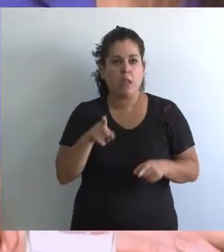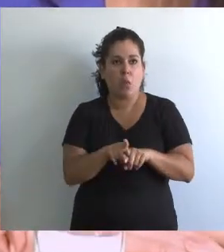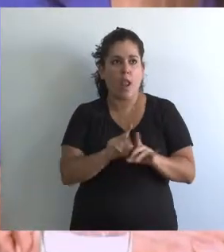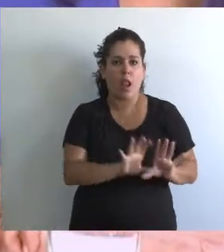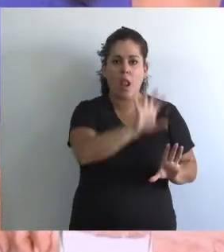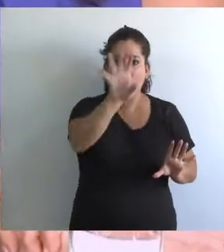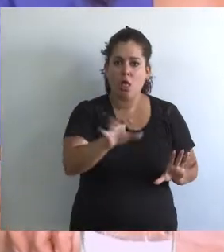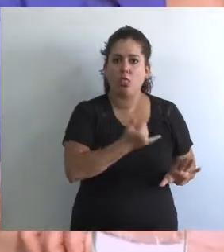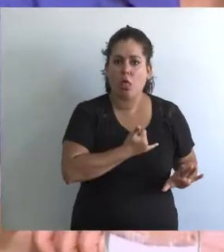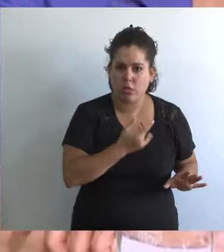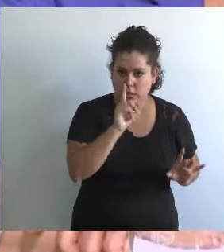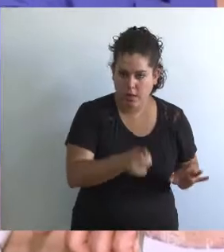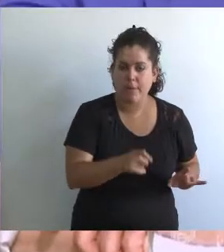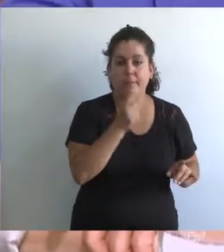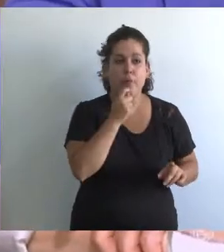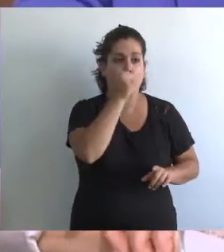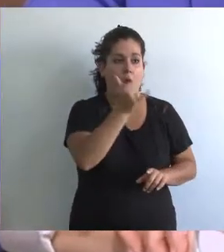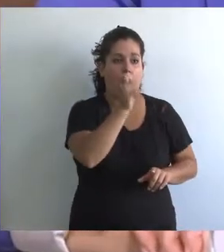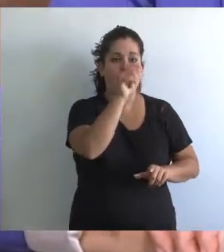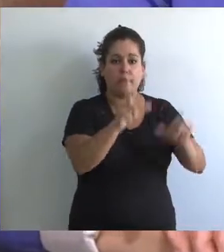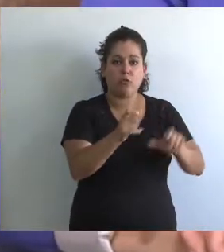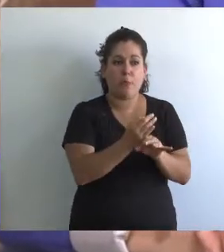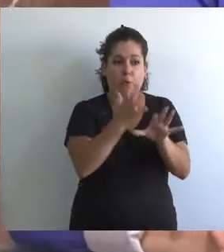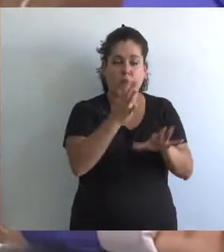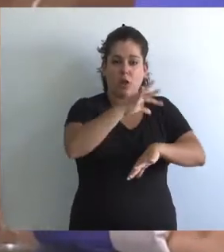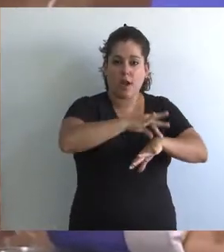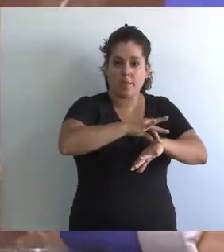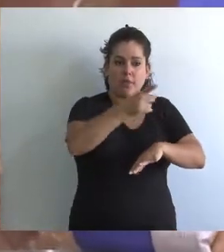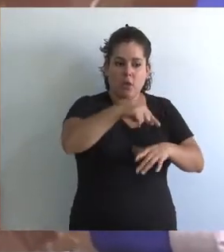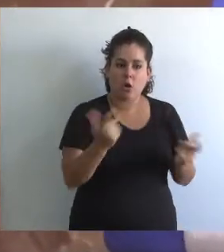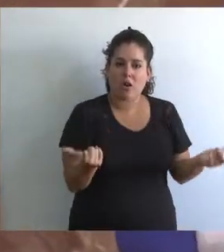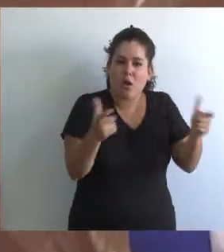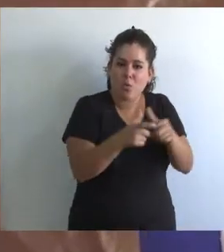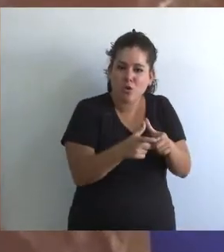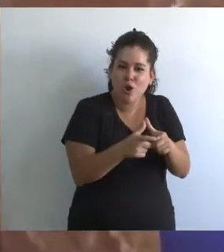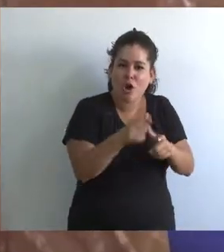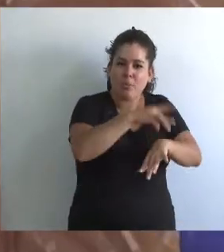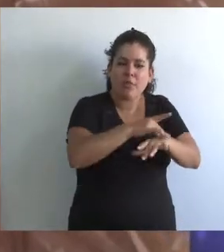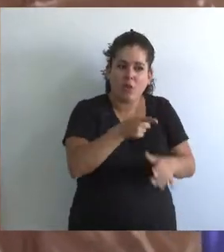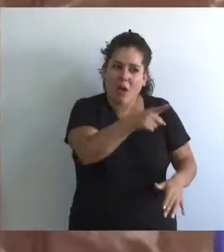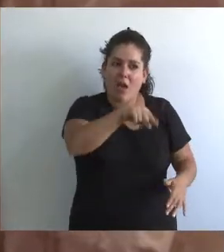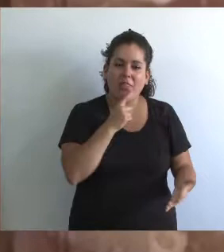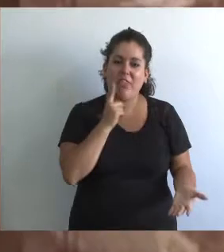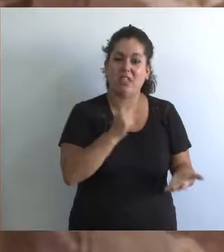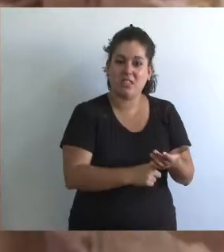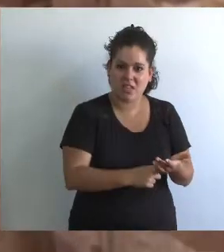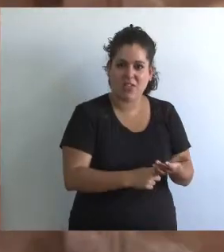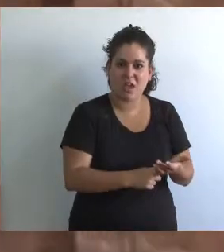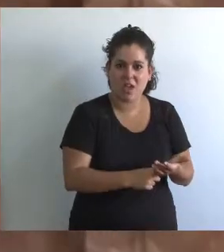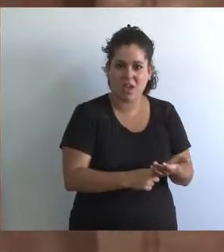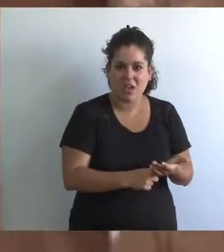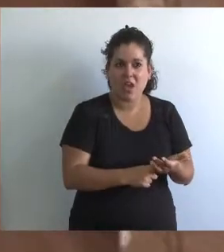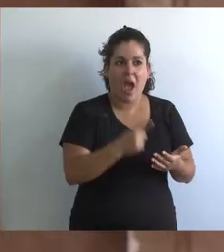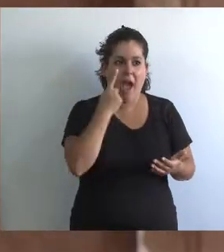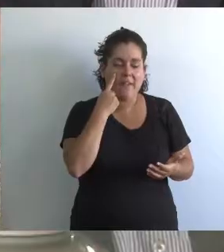poco a criterio de las regiones, donde hay personal médico capacitado, que se hace una especie de juntas médicas